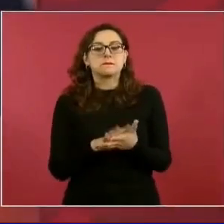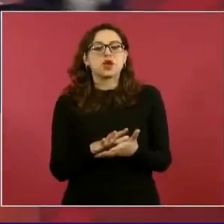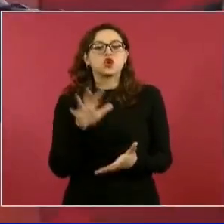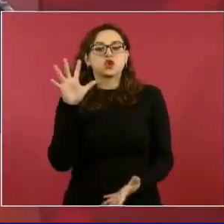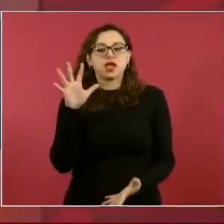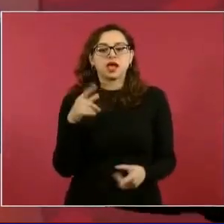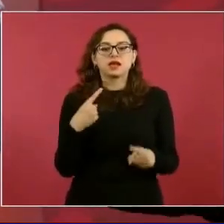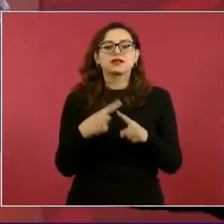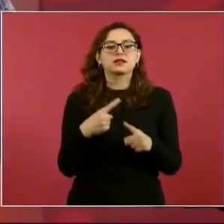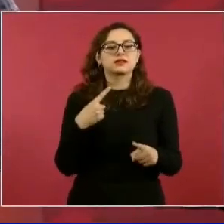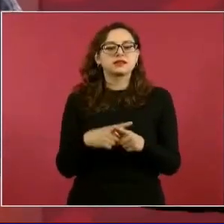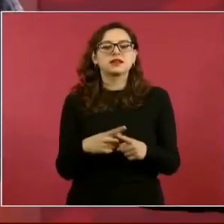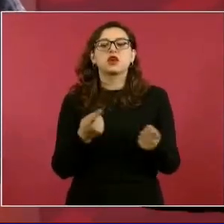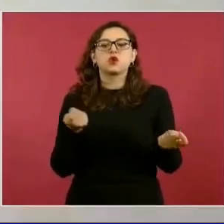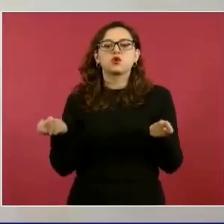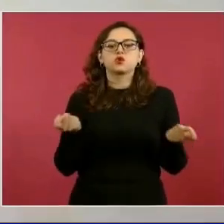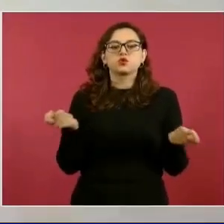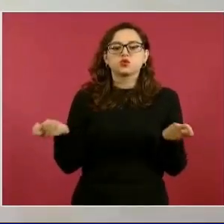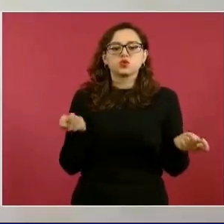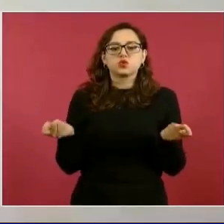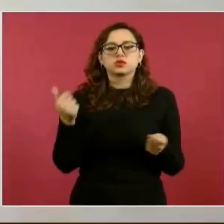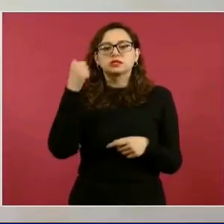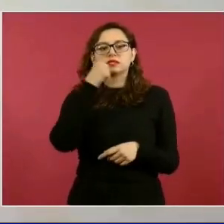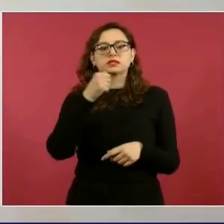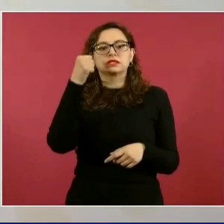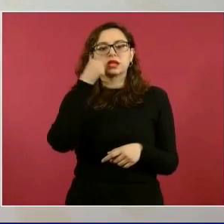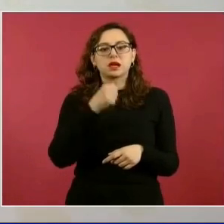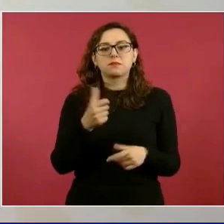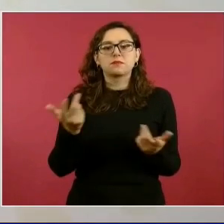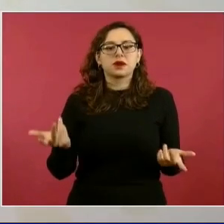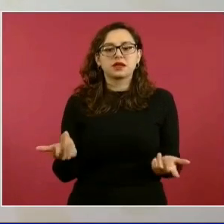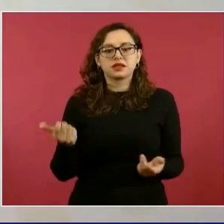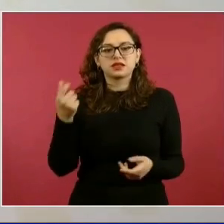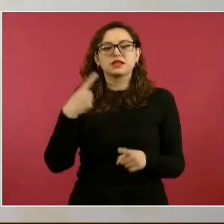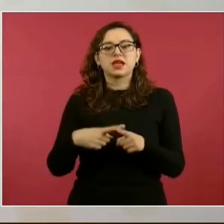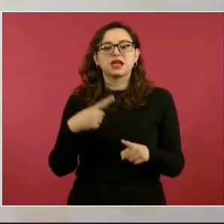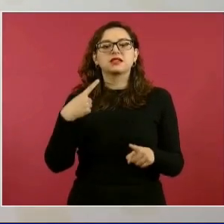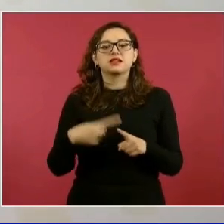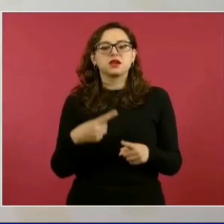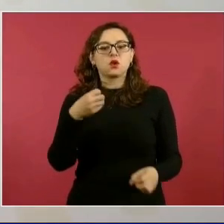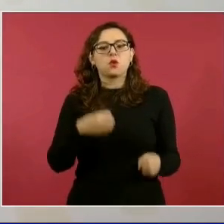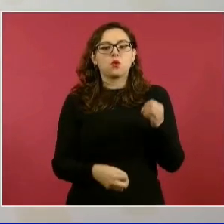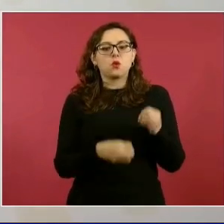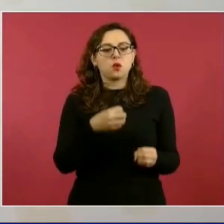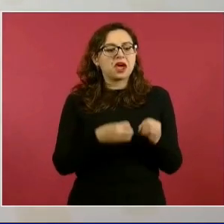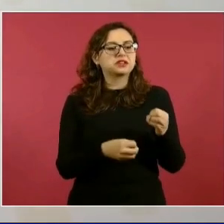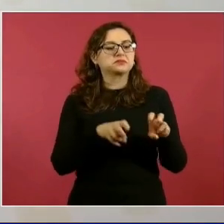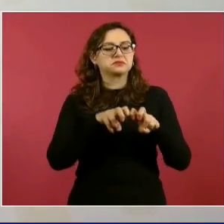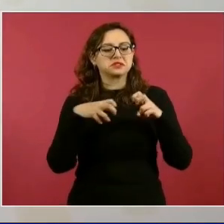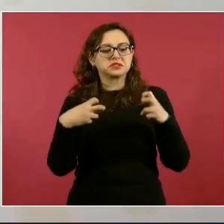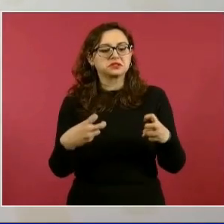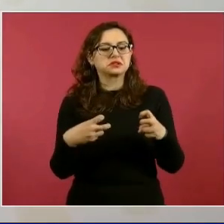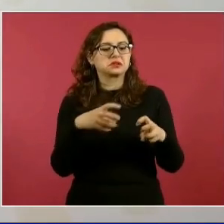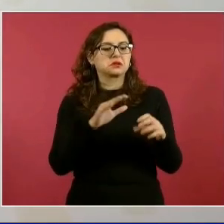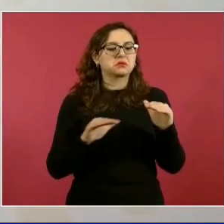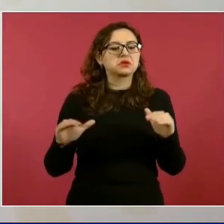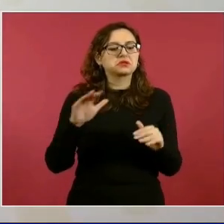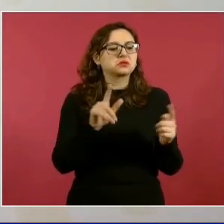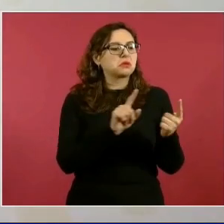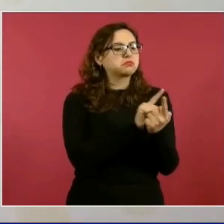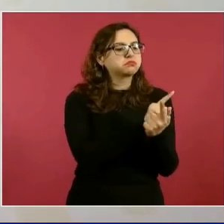influencia? ¿Quiénes son los que están siempre en las salas de espera de los jueces, de los magistrados, de los